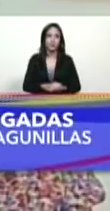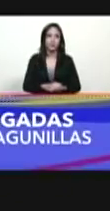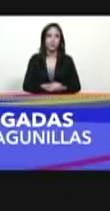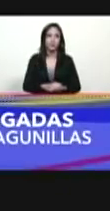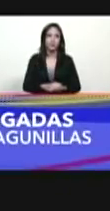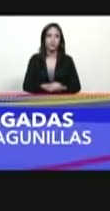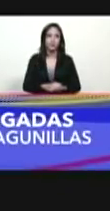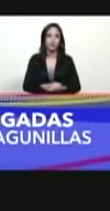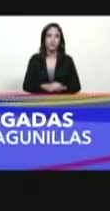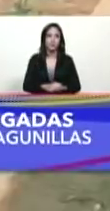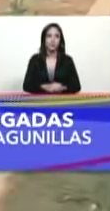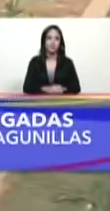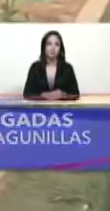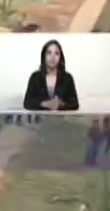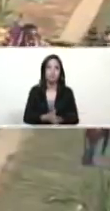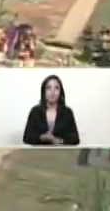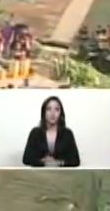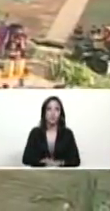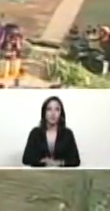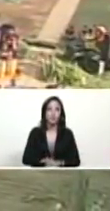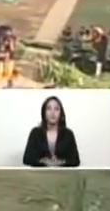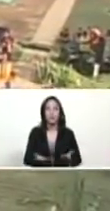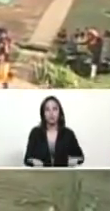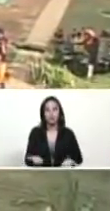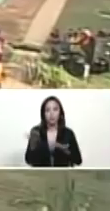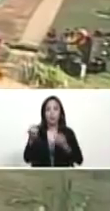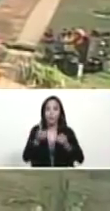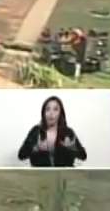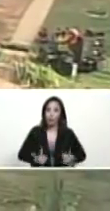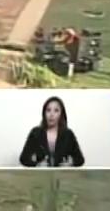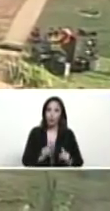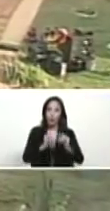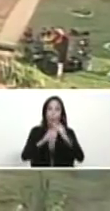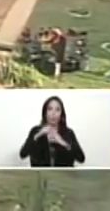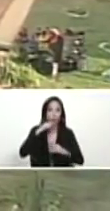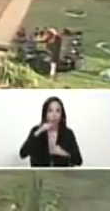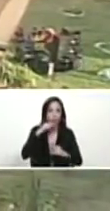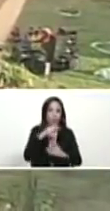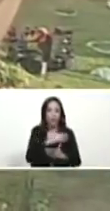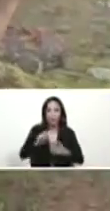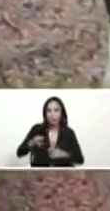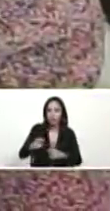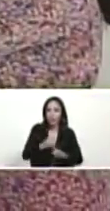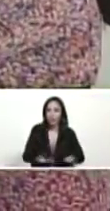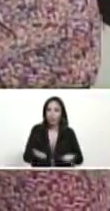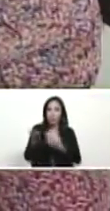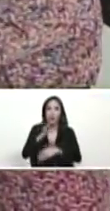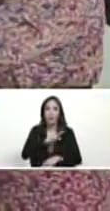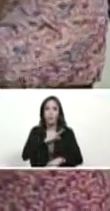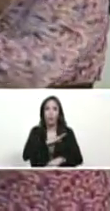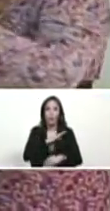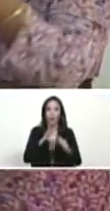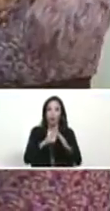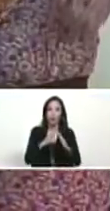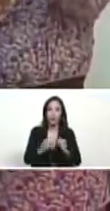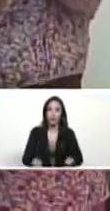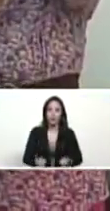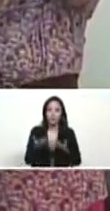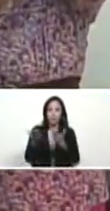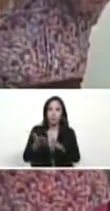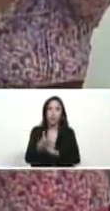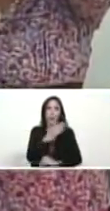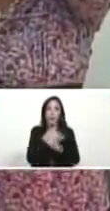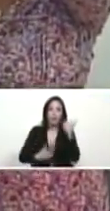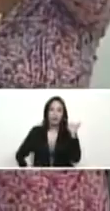esperábamos. En nombre del presidente, Rosángela, para tus hijos y para tus nietos, la llave de tu vivienda, en nombre de nuestro comandante presidente,